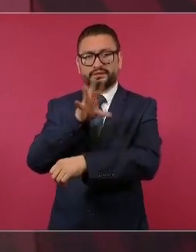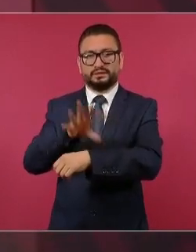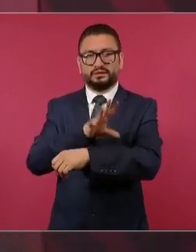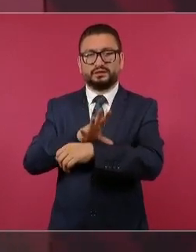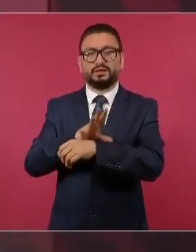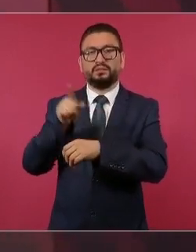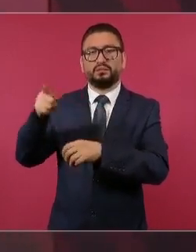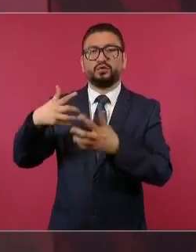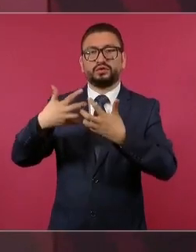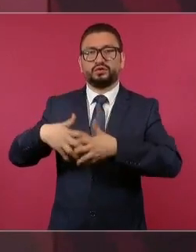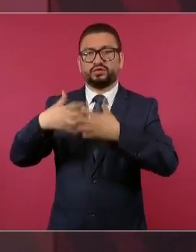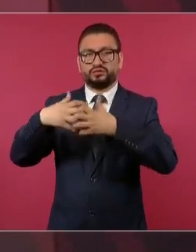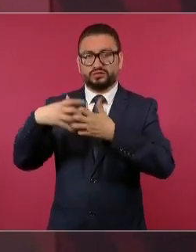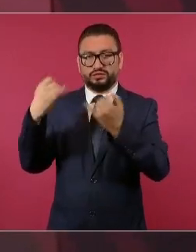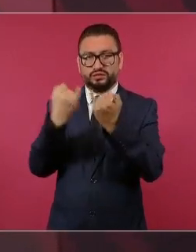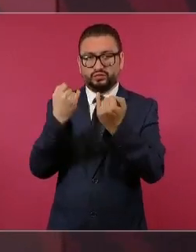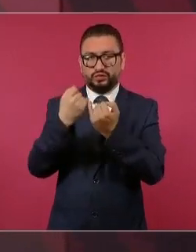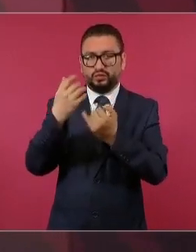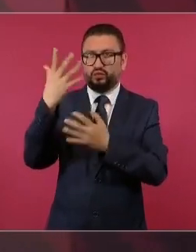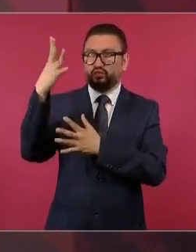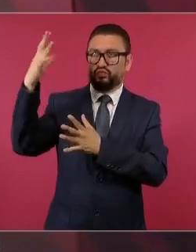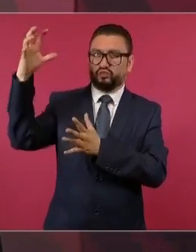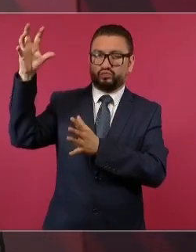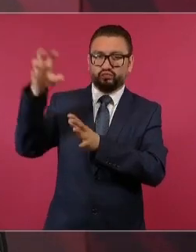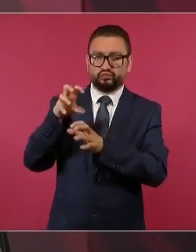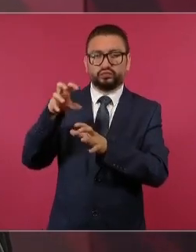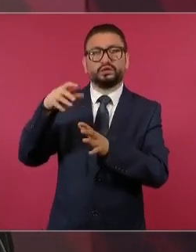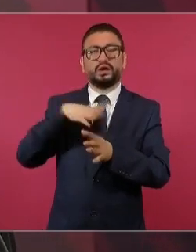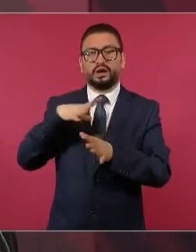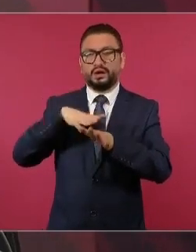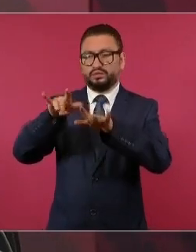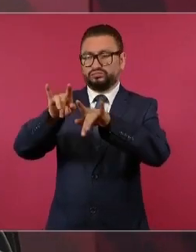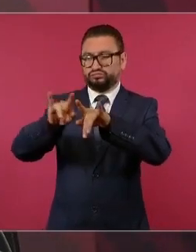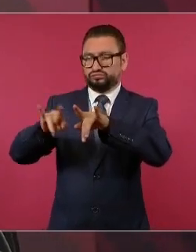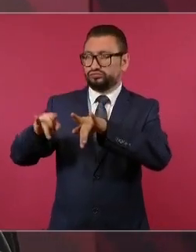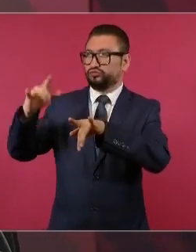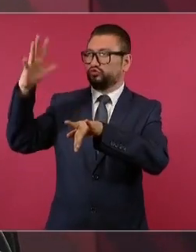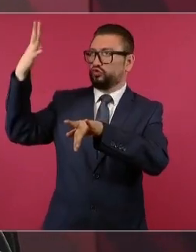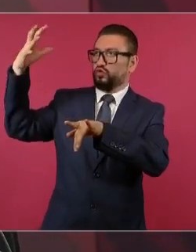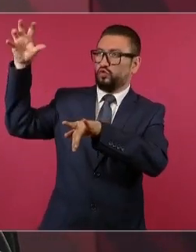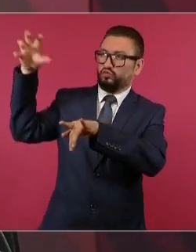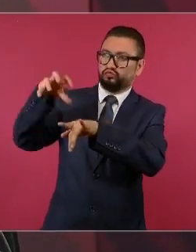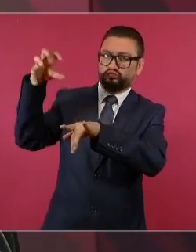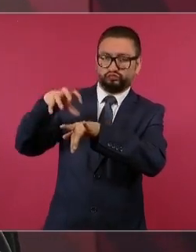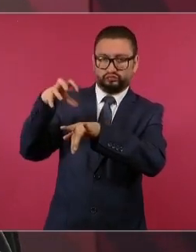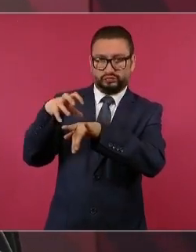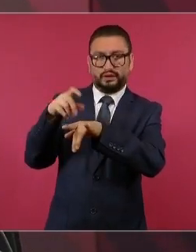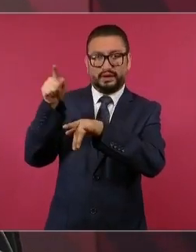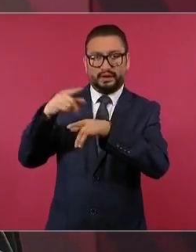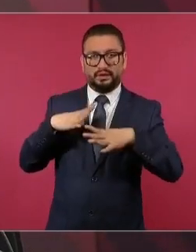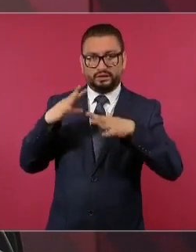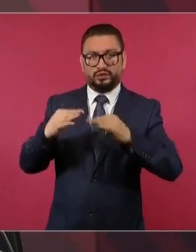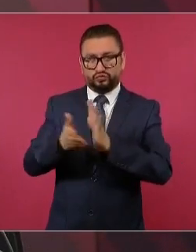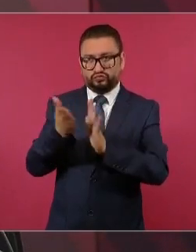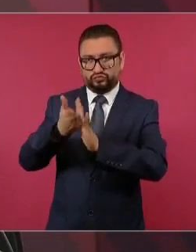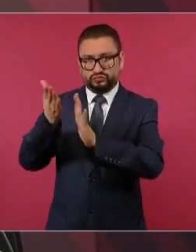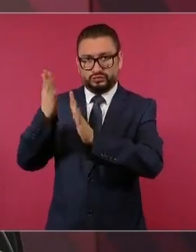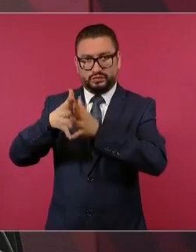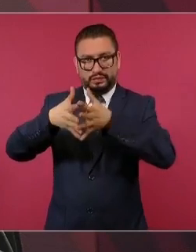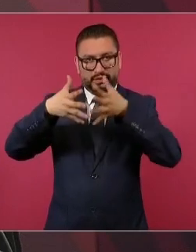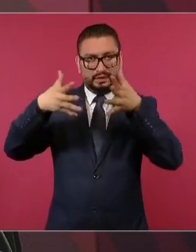plantas fotovoltaicas, plantas solares. Ahí estamos construyendo la planta solar más